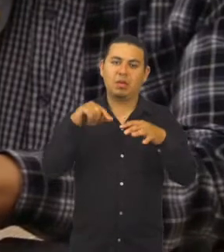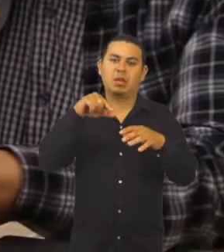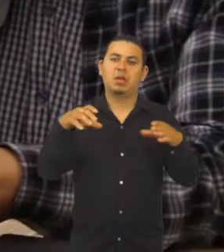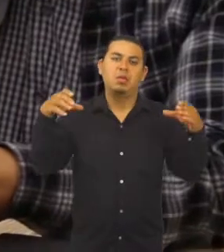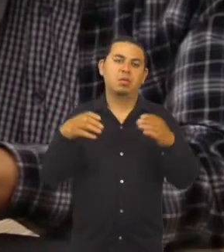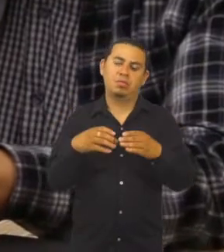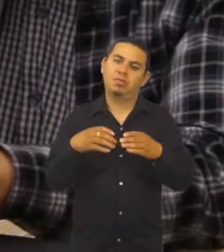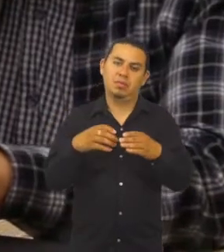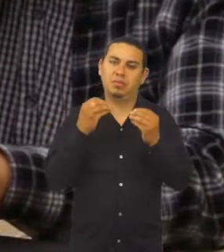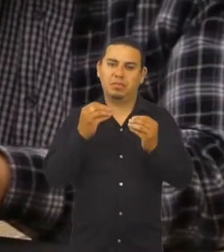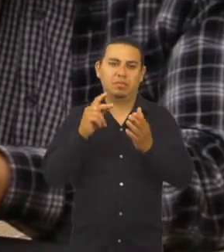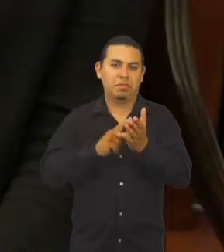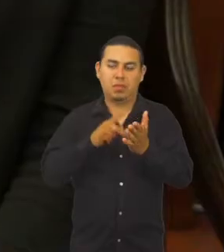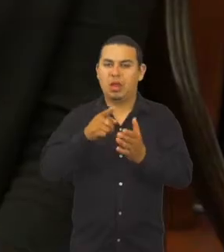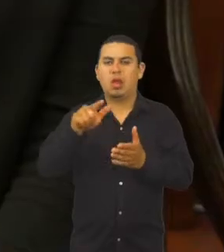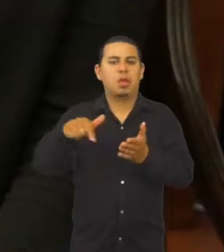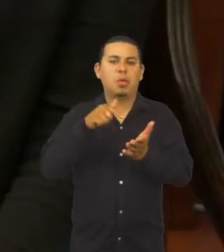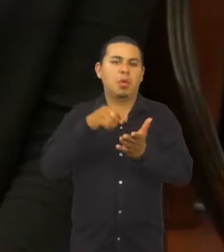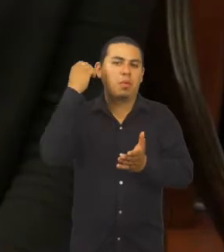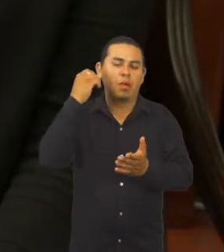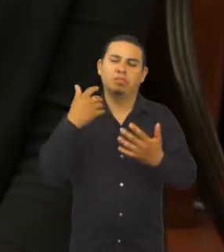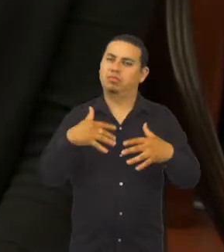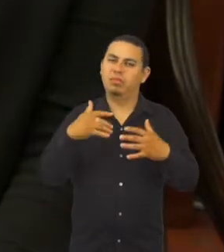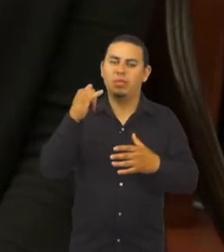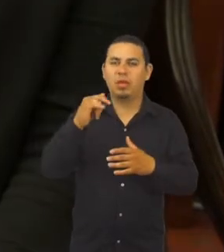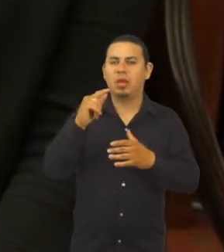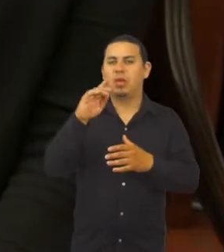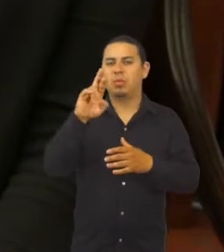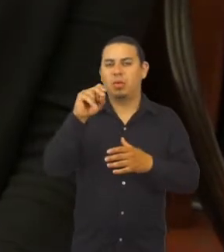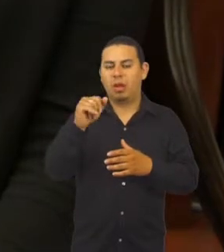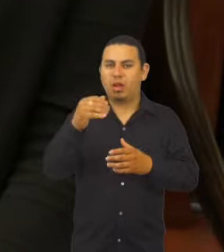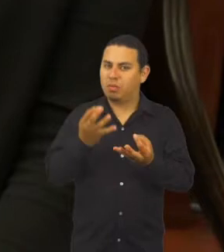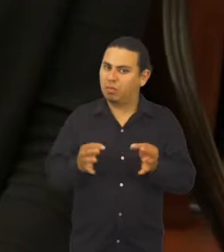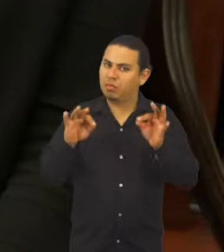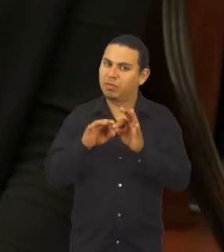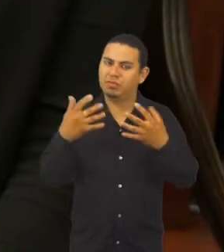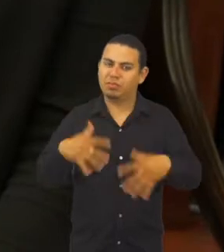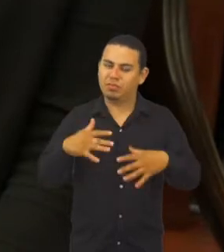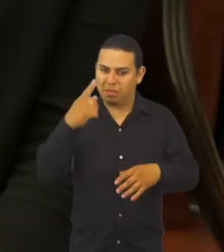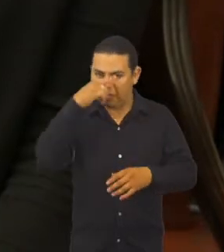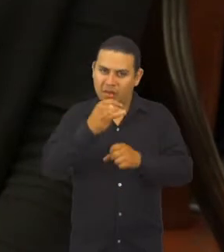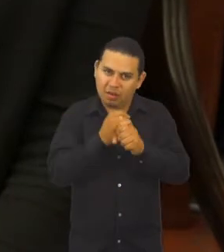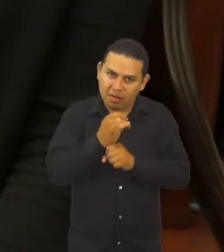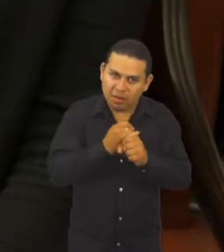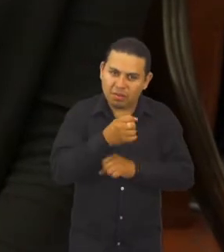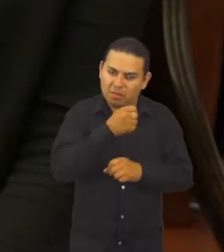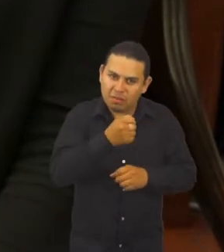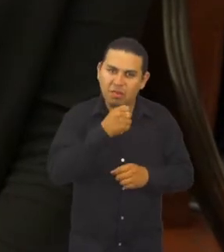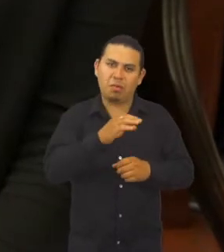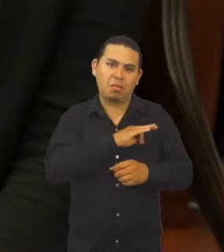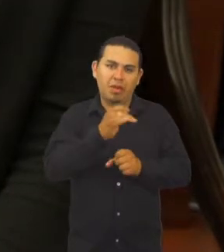pues ha sido considerado un lugar importante, significativo para los estudios de la